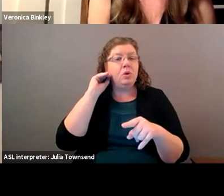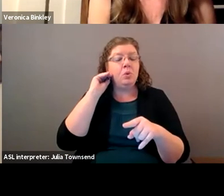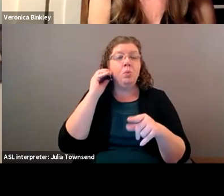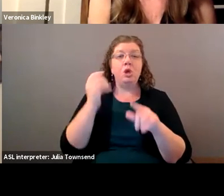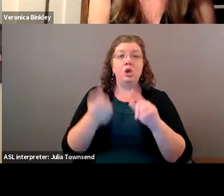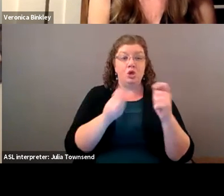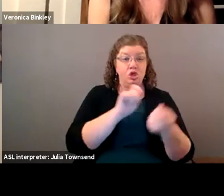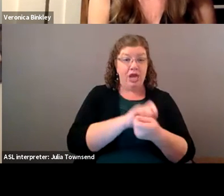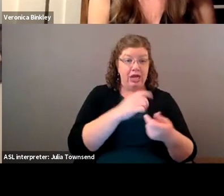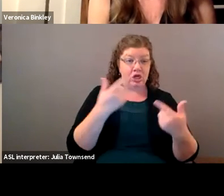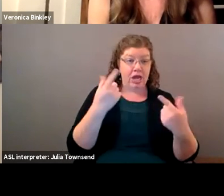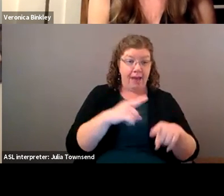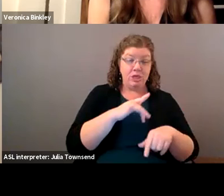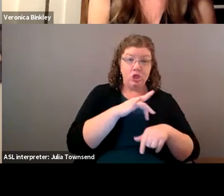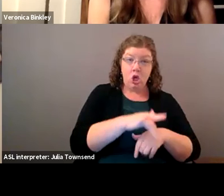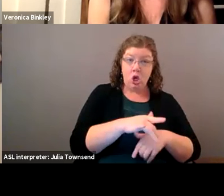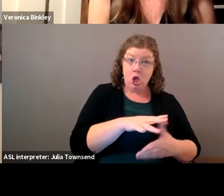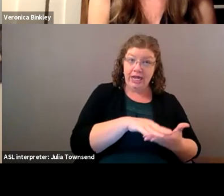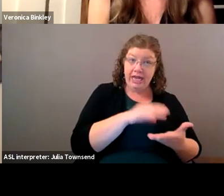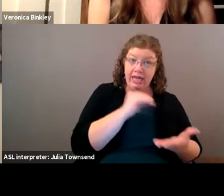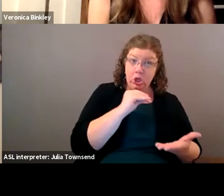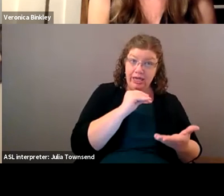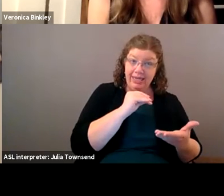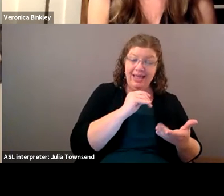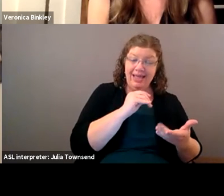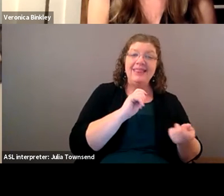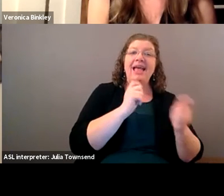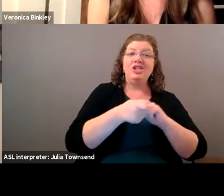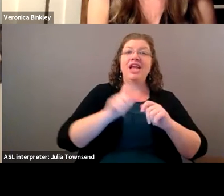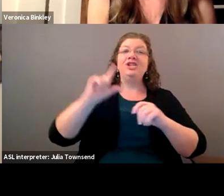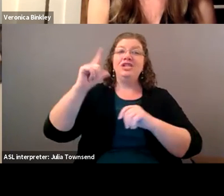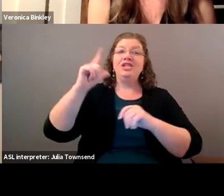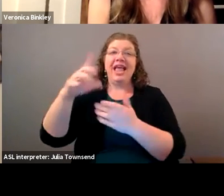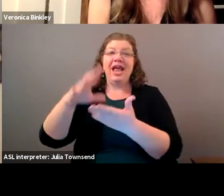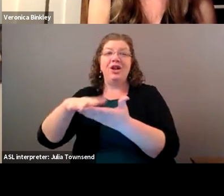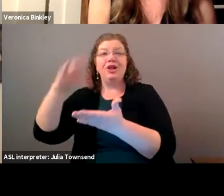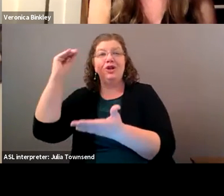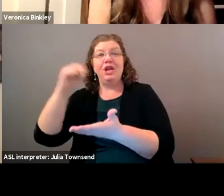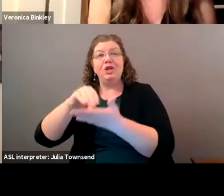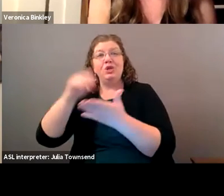hacer cuando cambiamos la educación inicial.